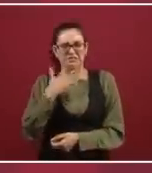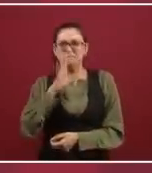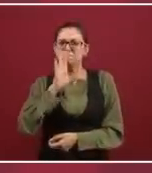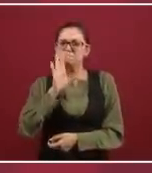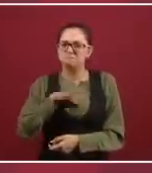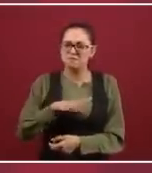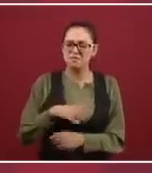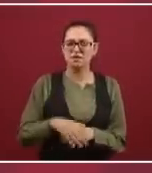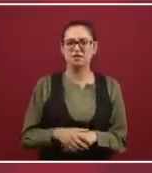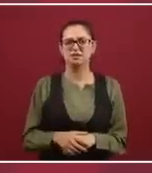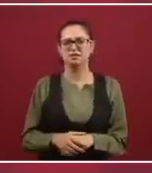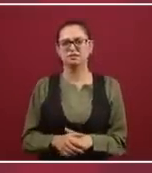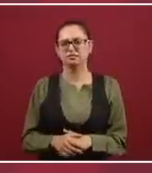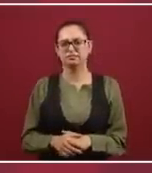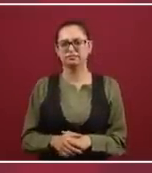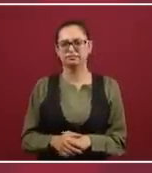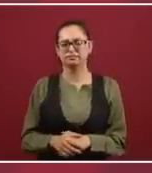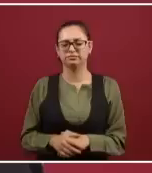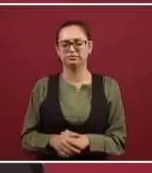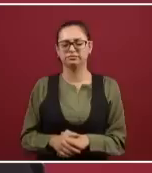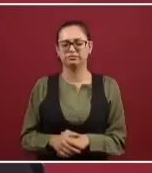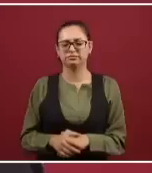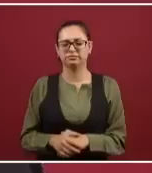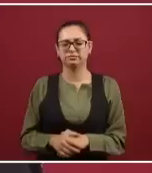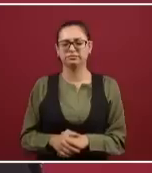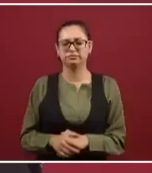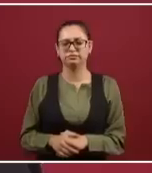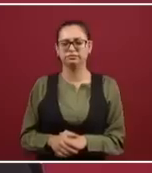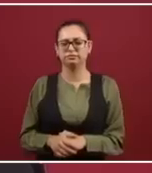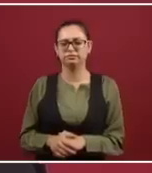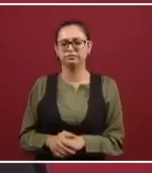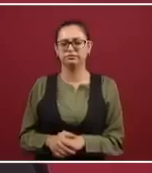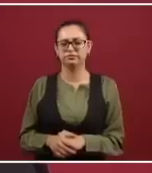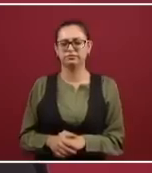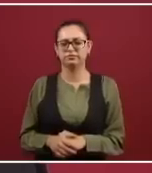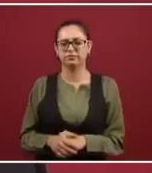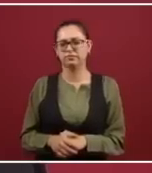por no tener los jóvenes